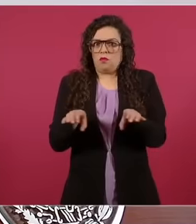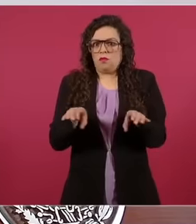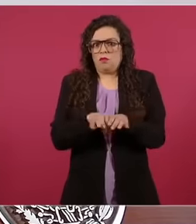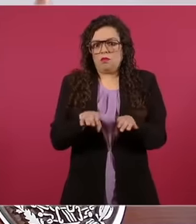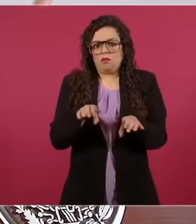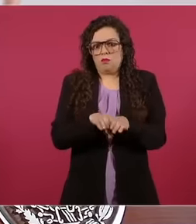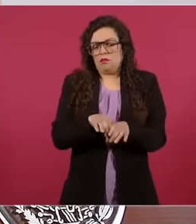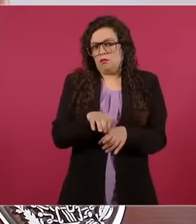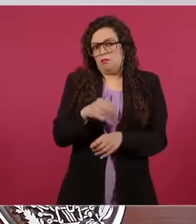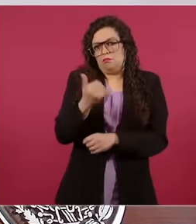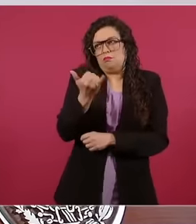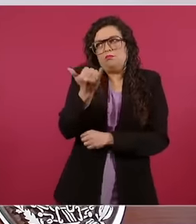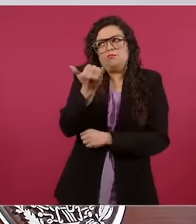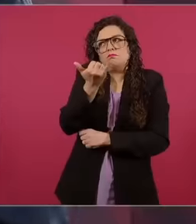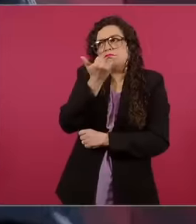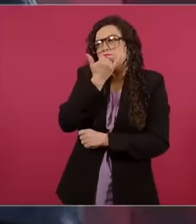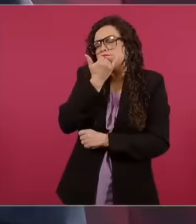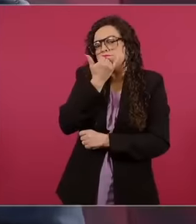Y dice: no,